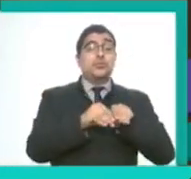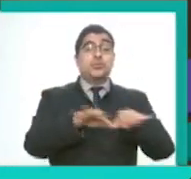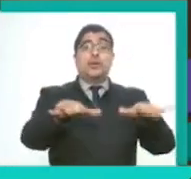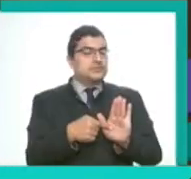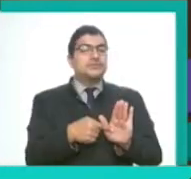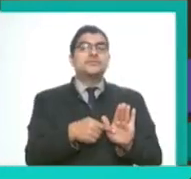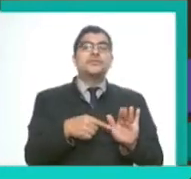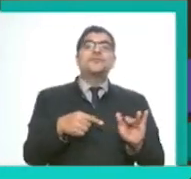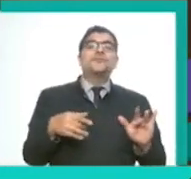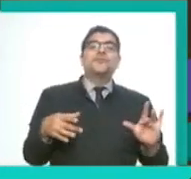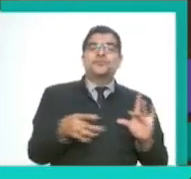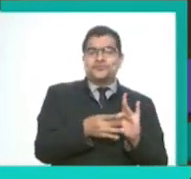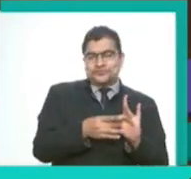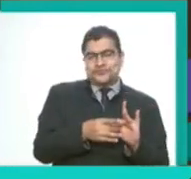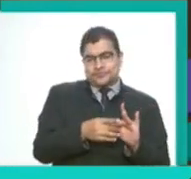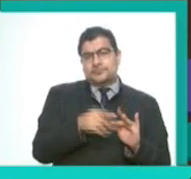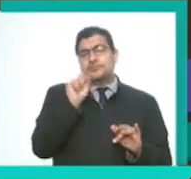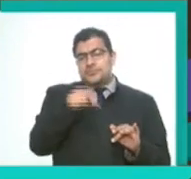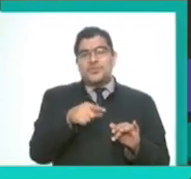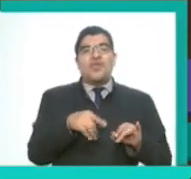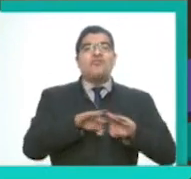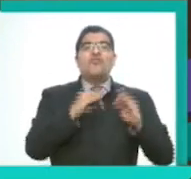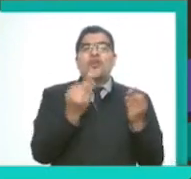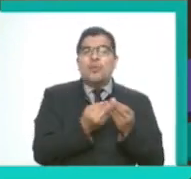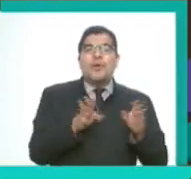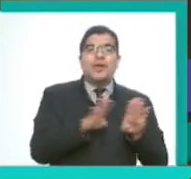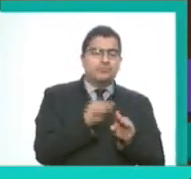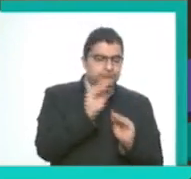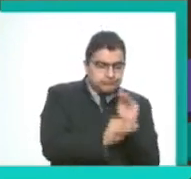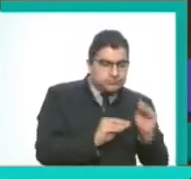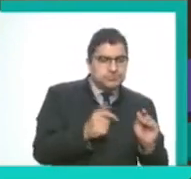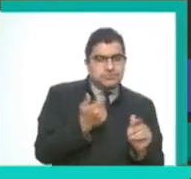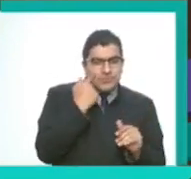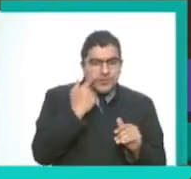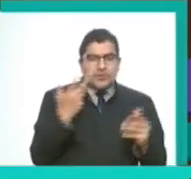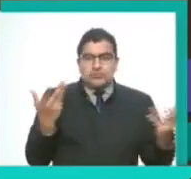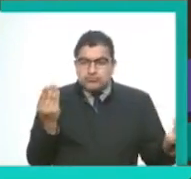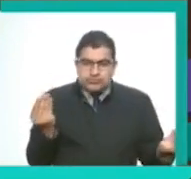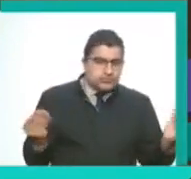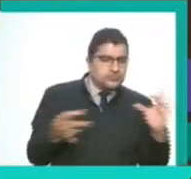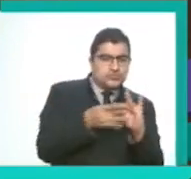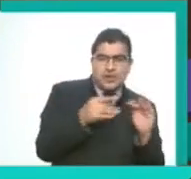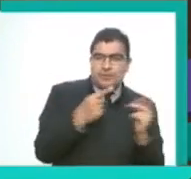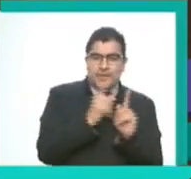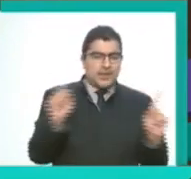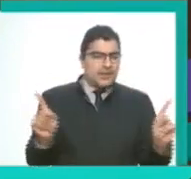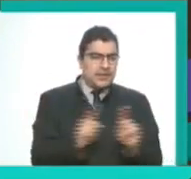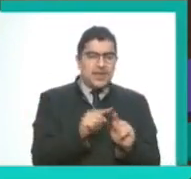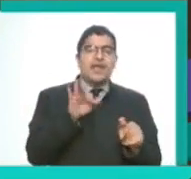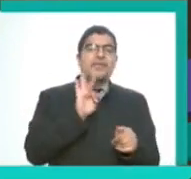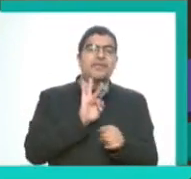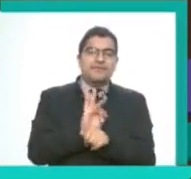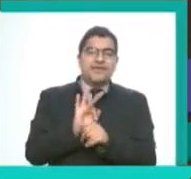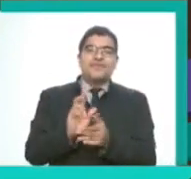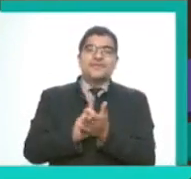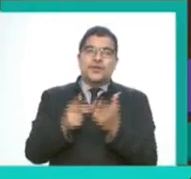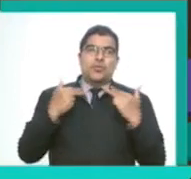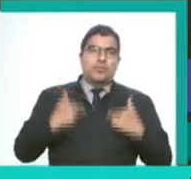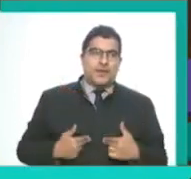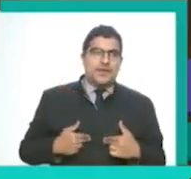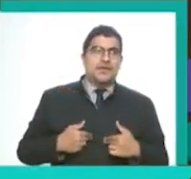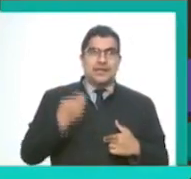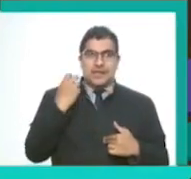haría identificables las medidas que se implementarán para proteger precisamente estas personas defensoras de derechos humanos y